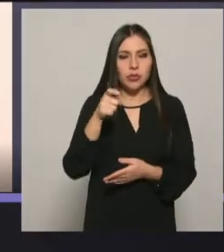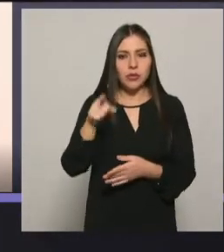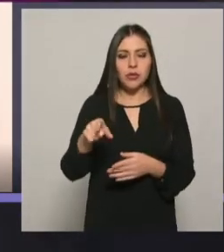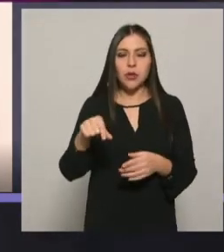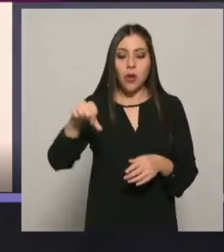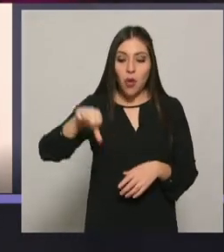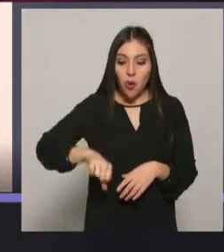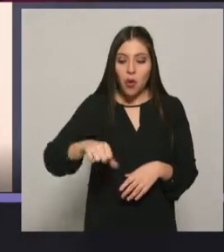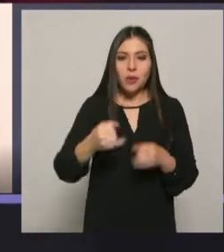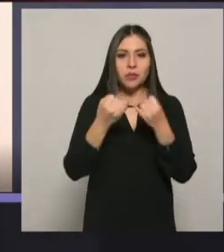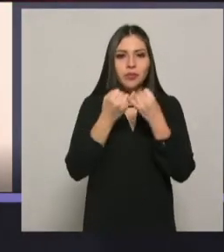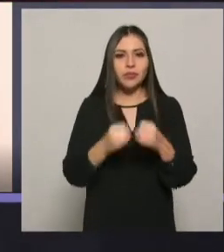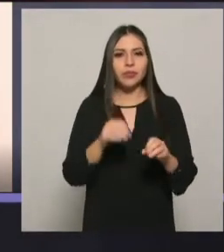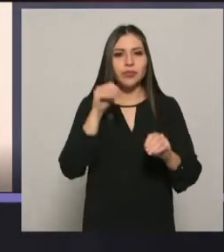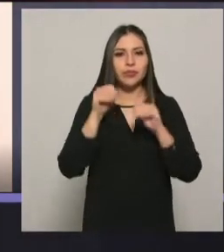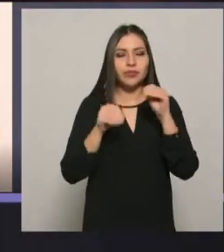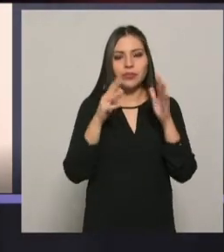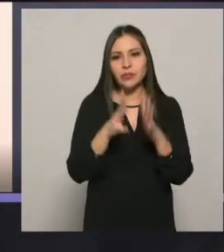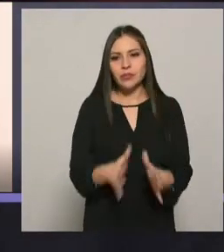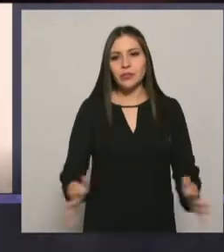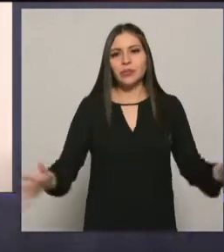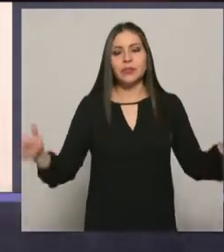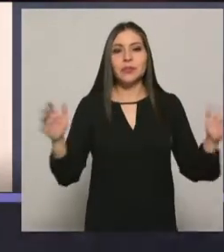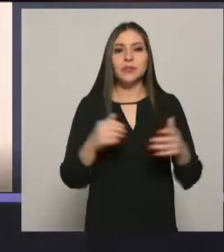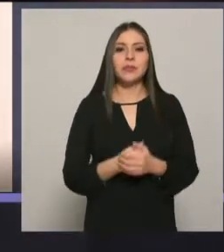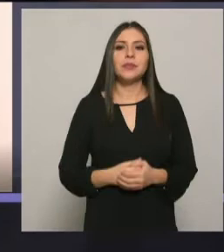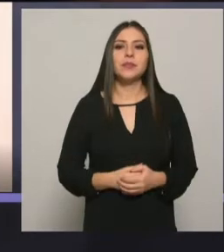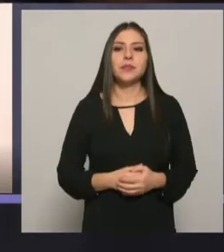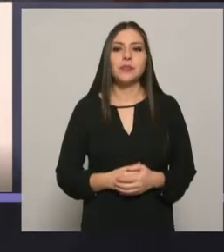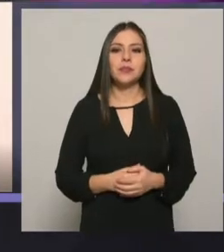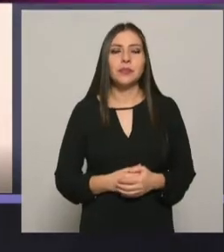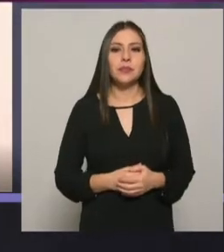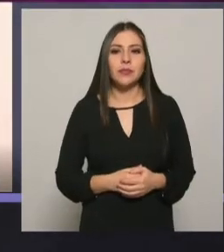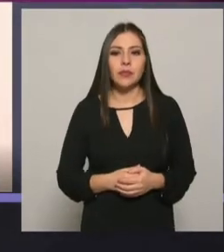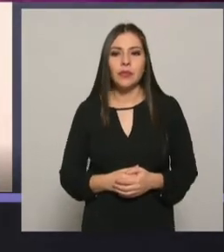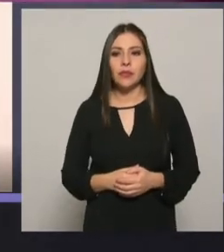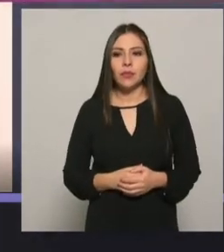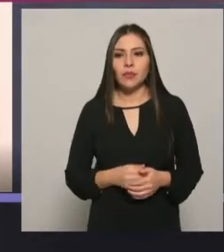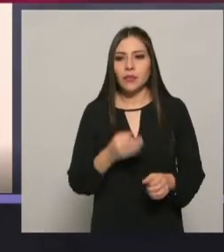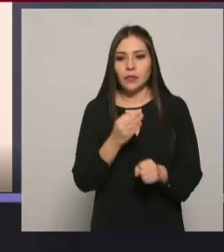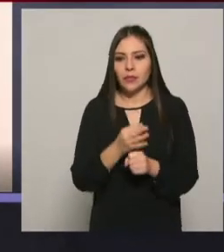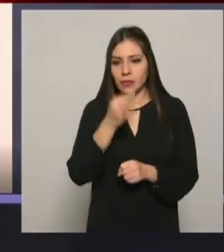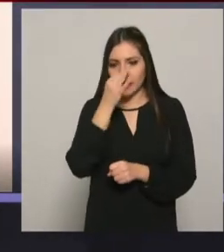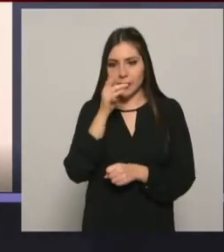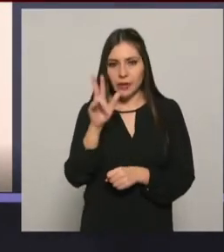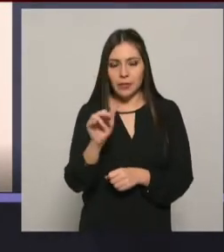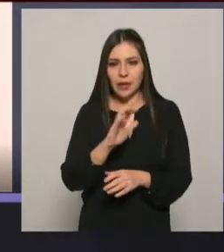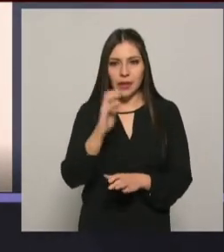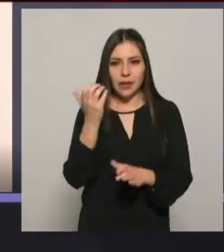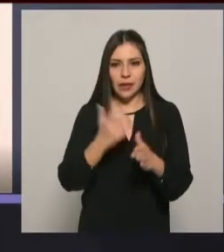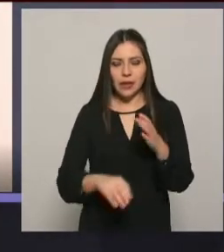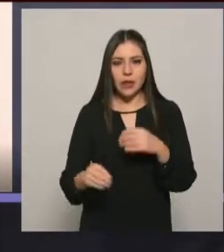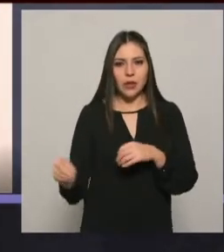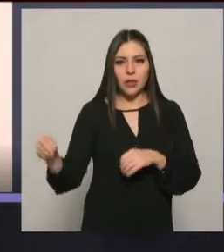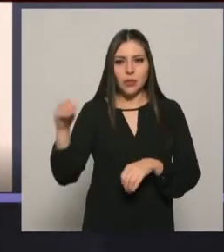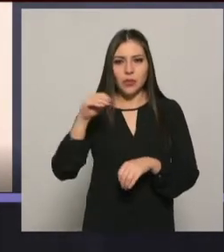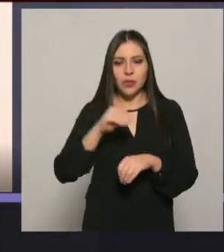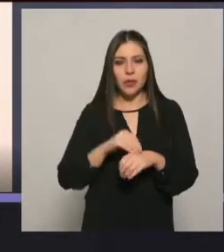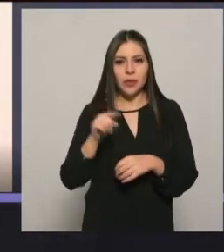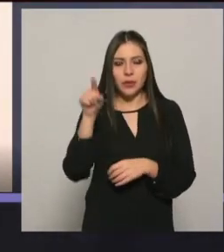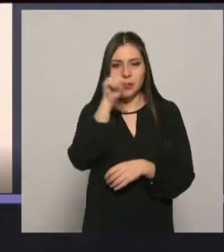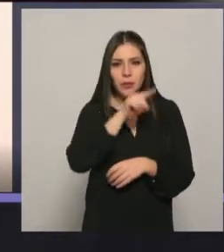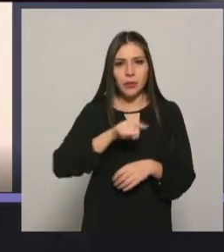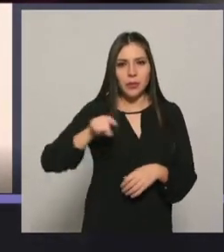ofrenda. Entonces también los invitamos, se está montando, de hecho ya se está en su término, un caracol en donde va a